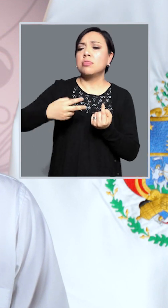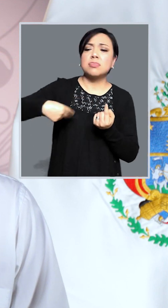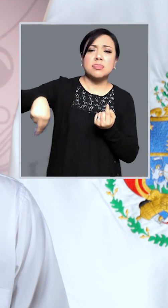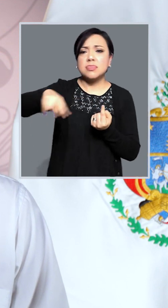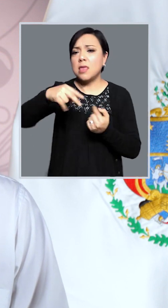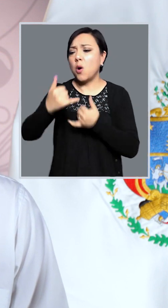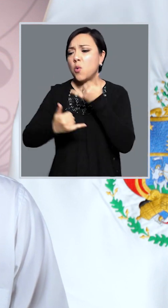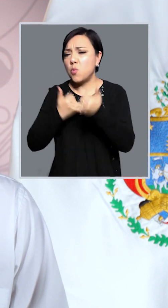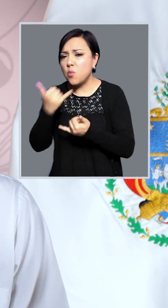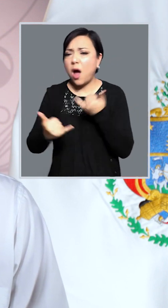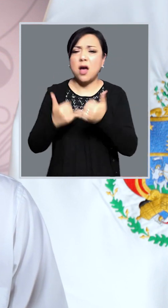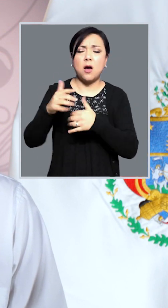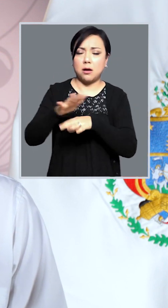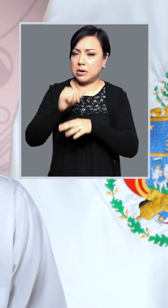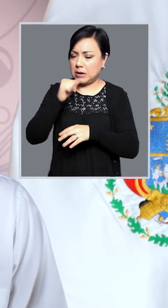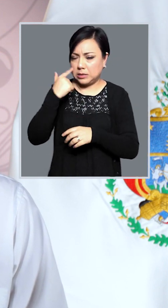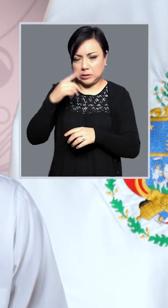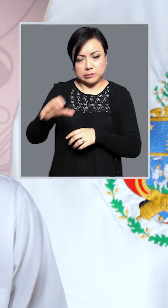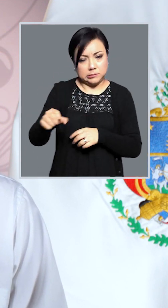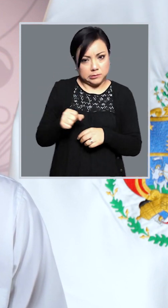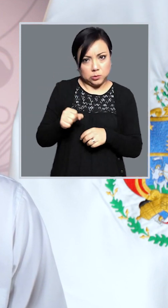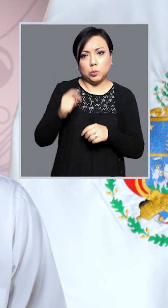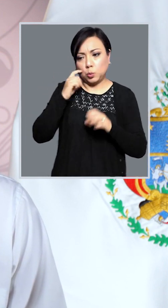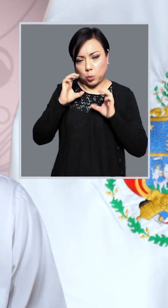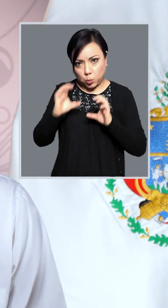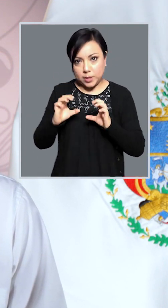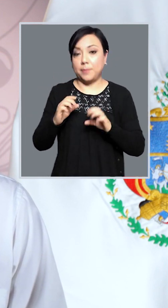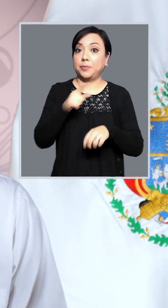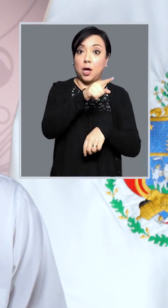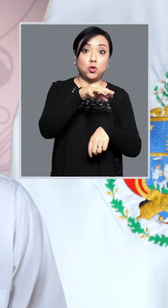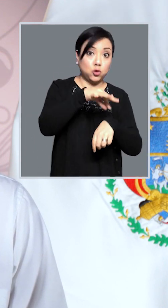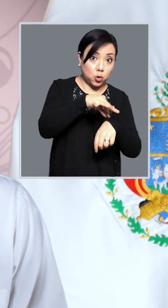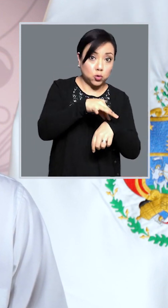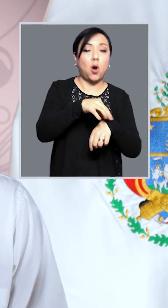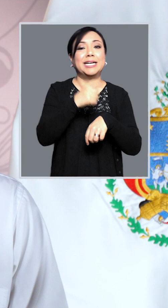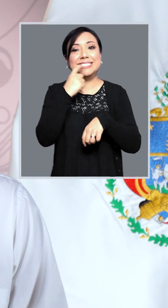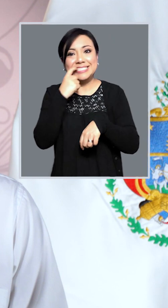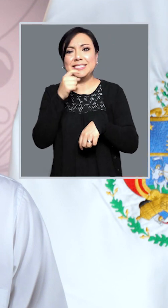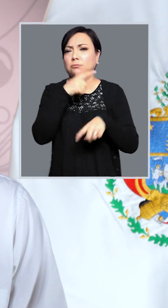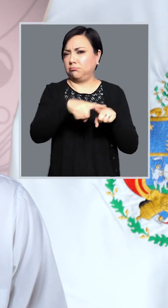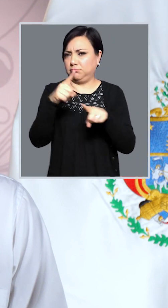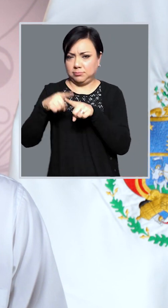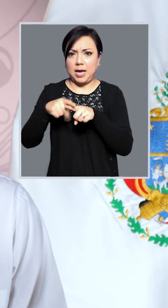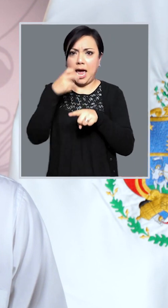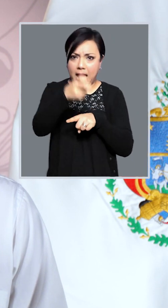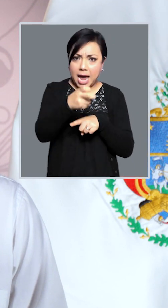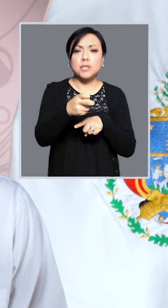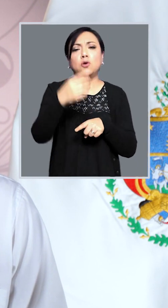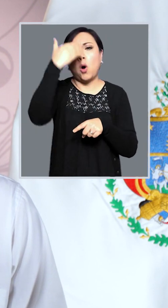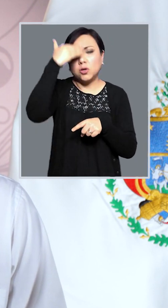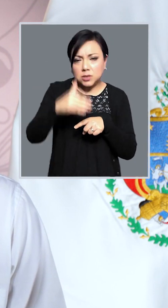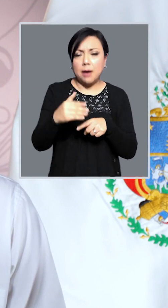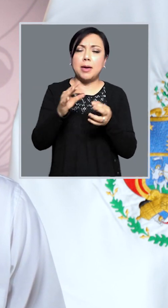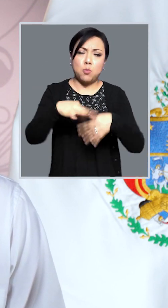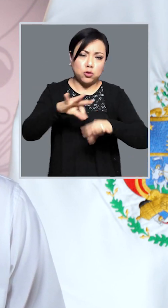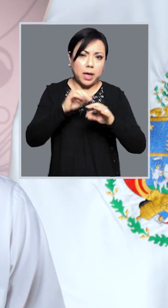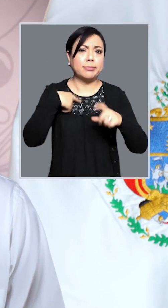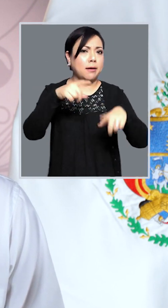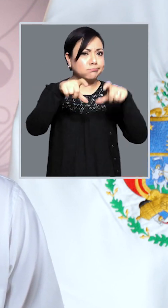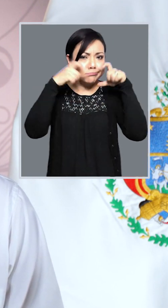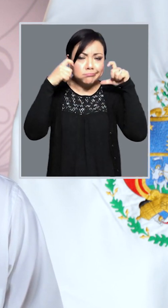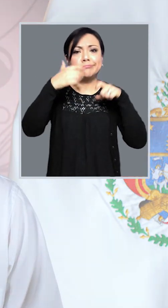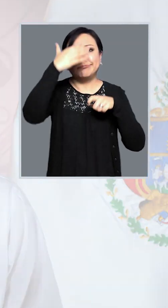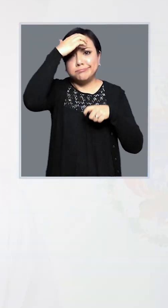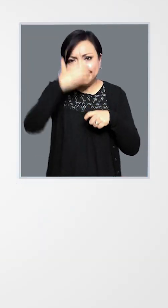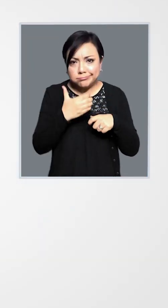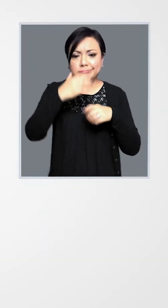charla a lo esencial si vas con un menor de edad no lo dejes andar solo por el consultorio jugar en el piso cuídalo tu médico y tu dentista ya